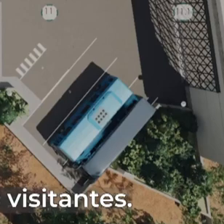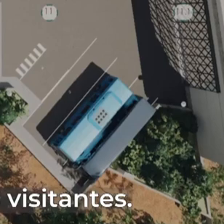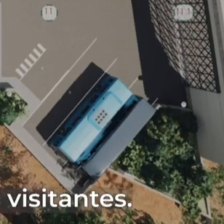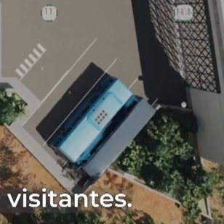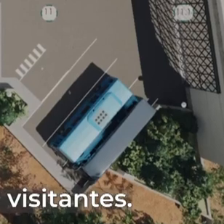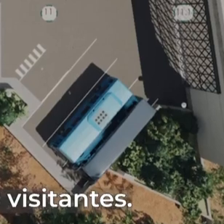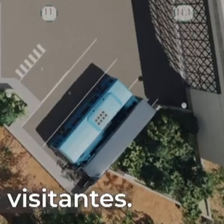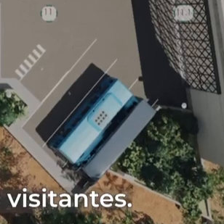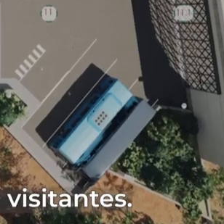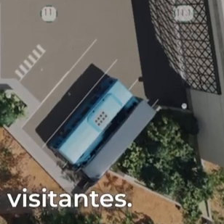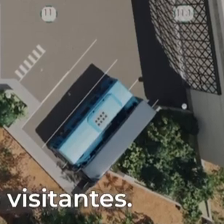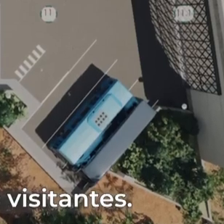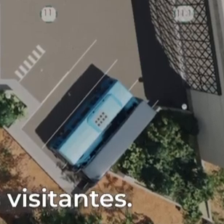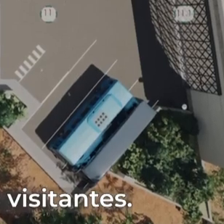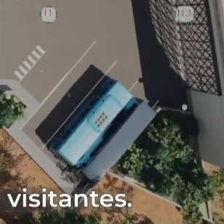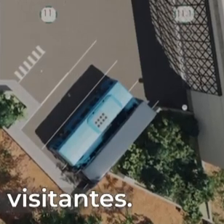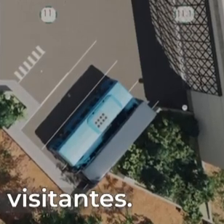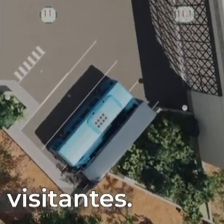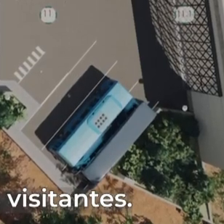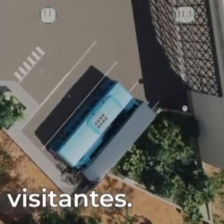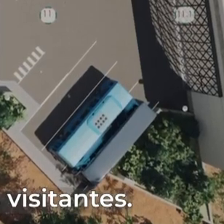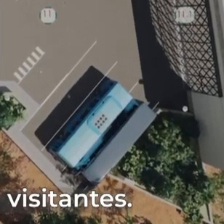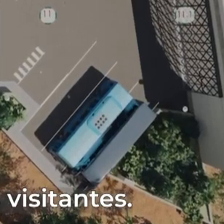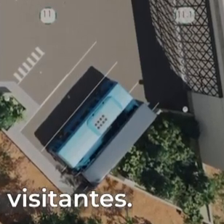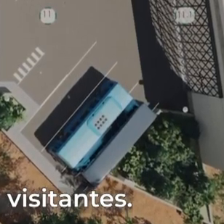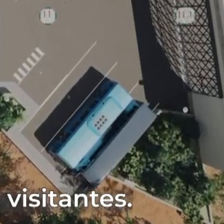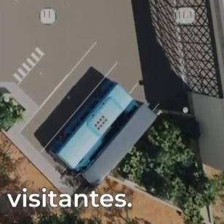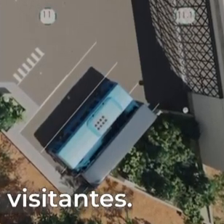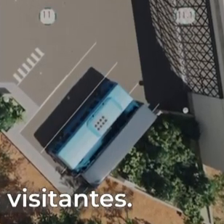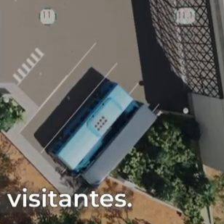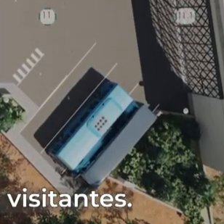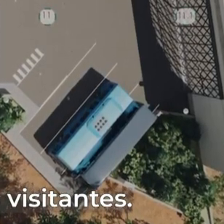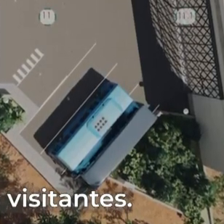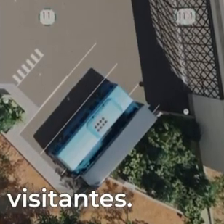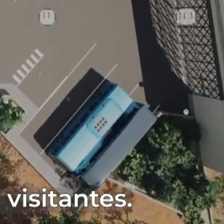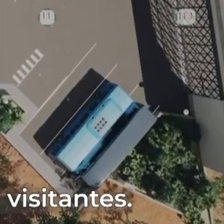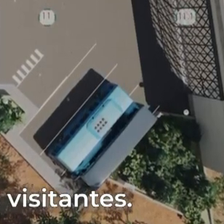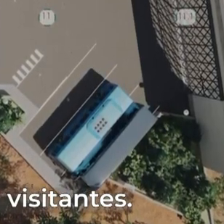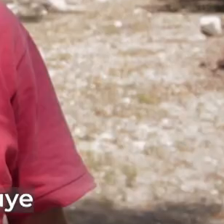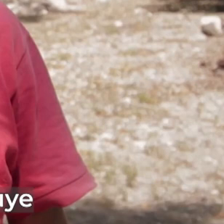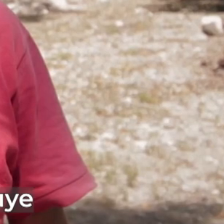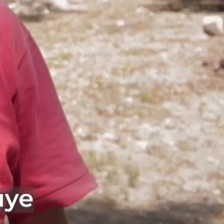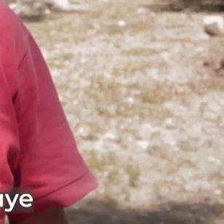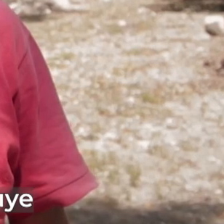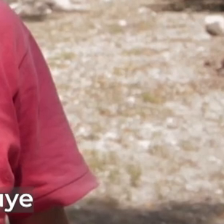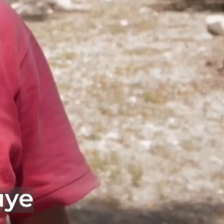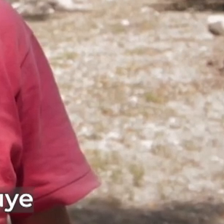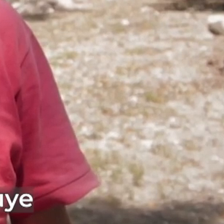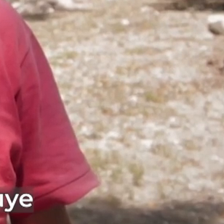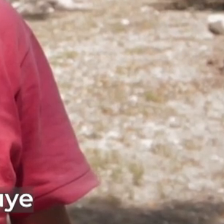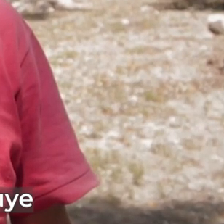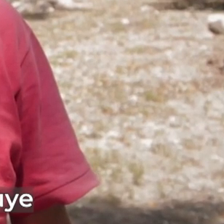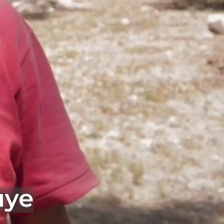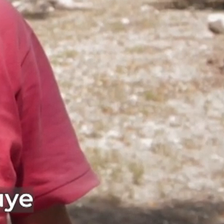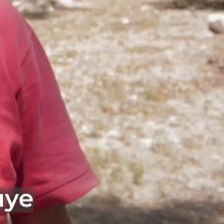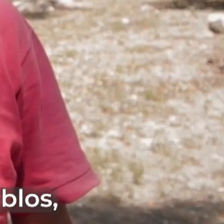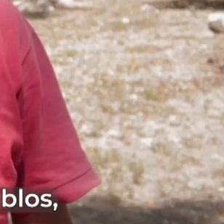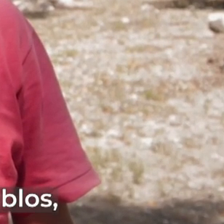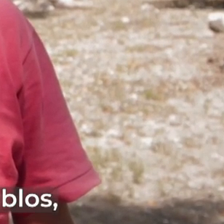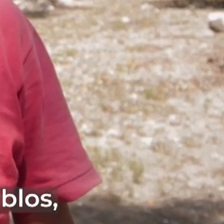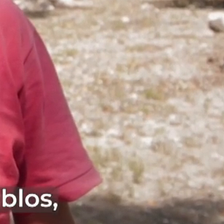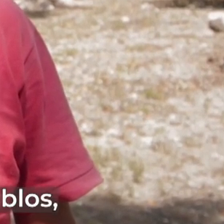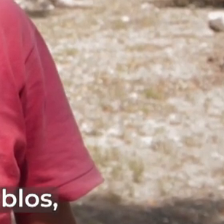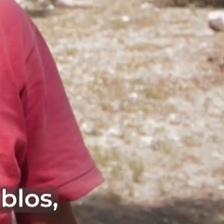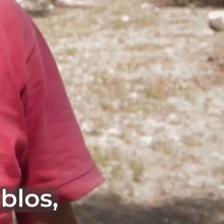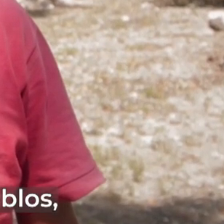así como el estacionamiento para recibir a los visitantes. De esta manera, el Tren Maya contribuye a